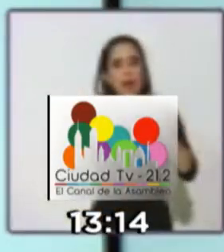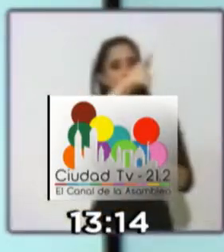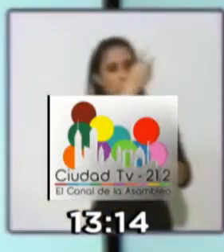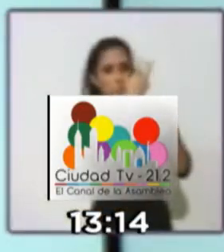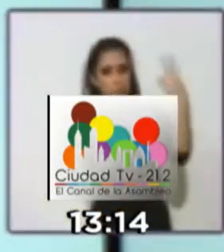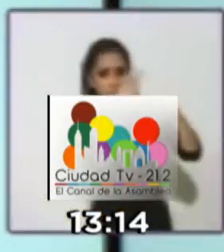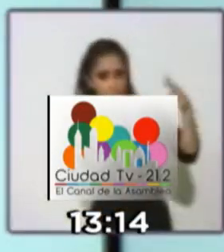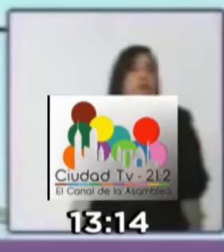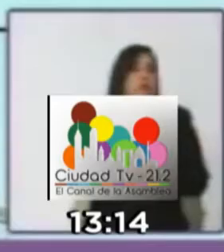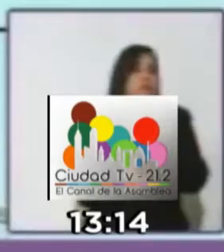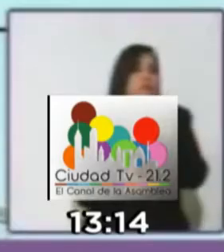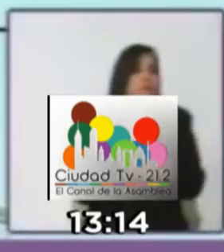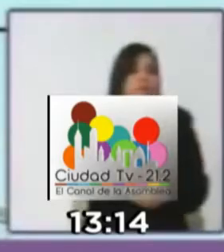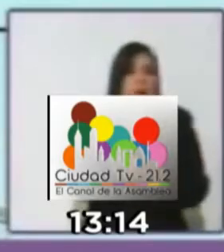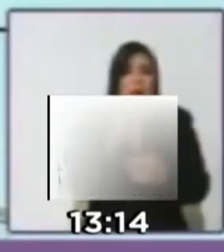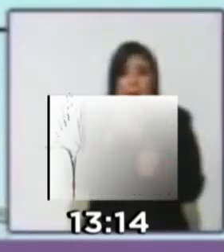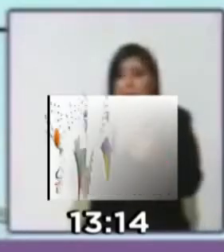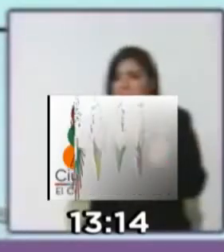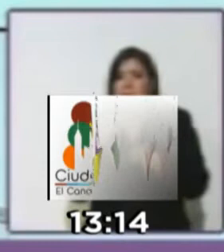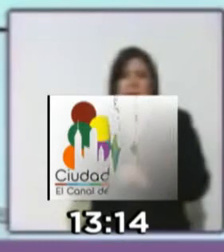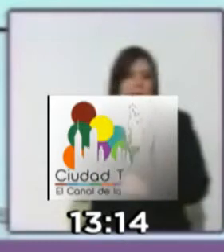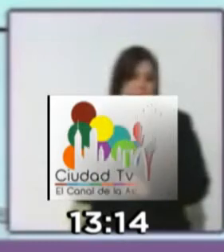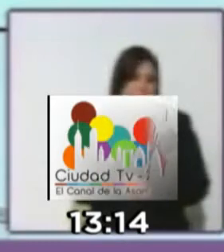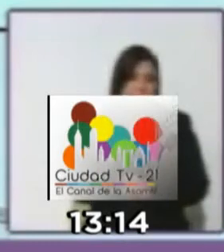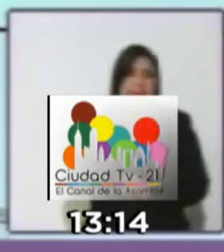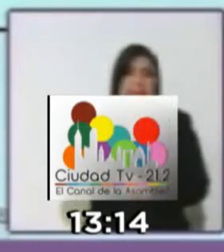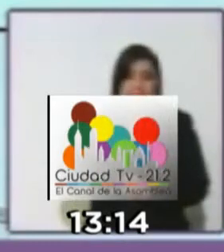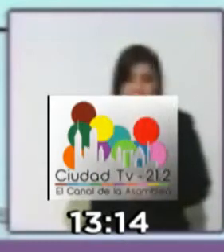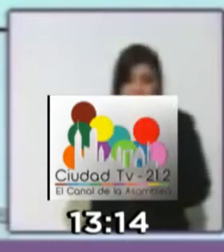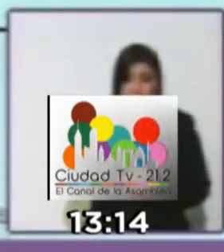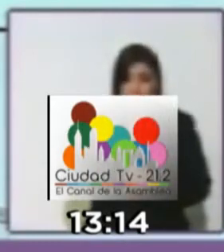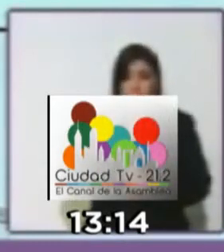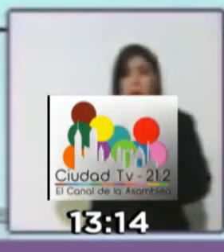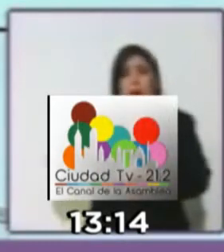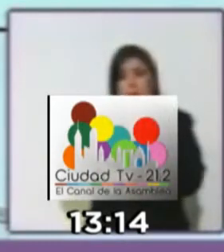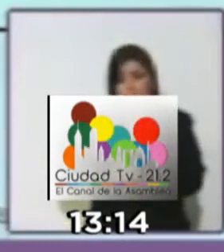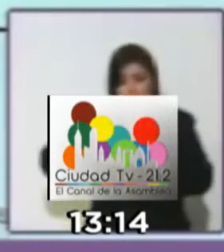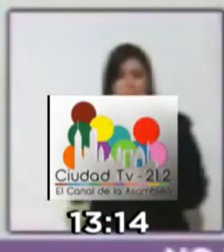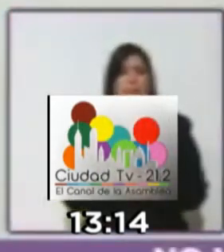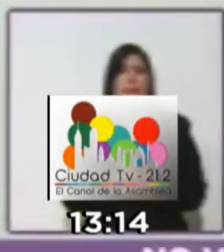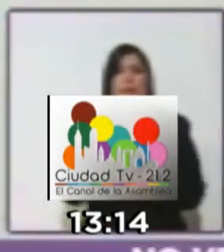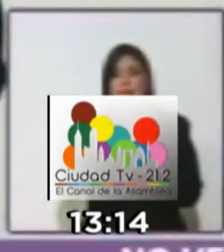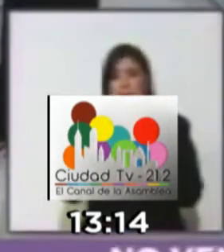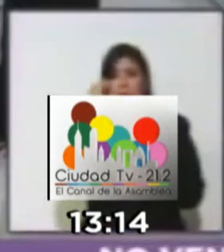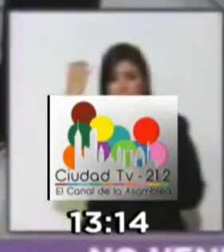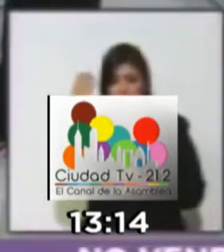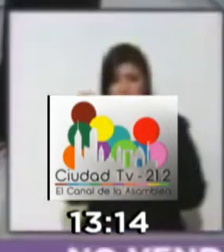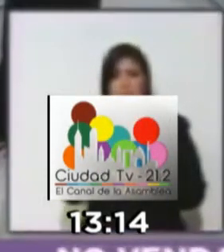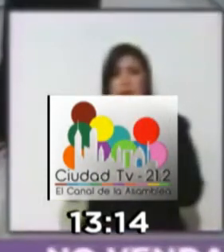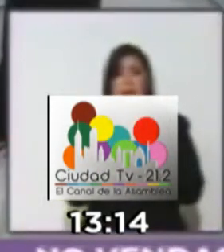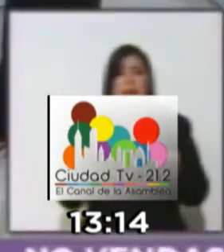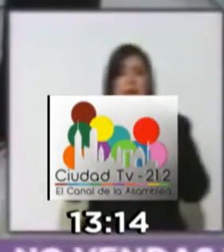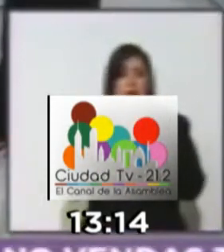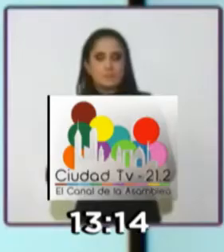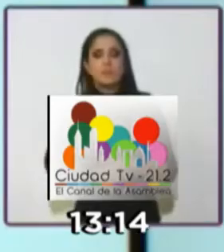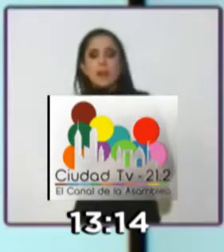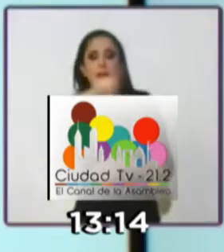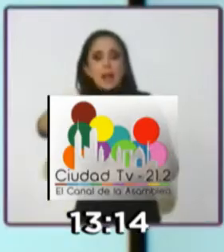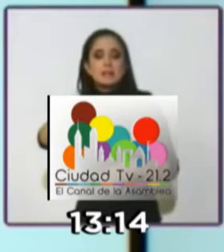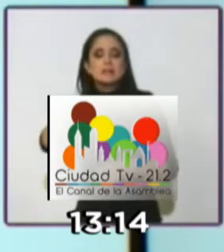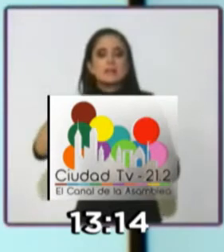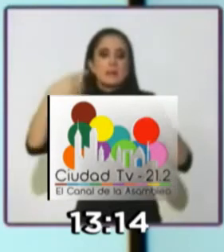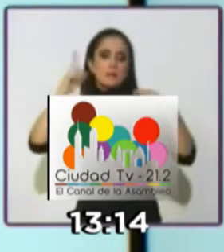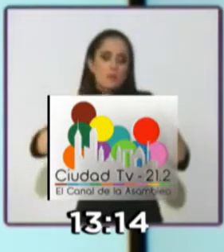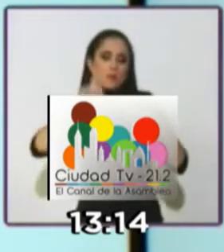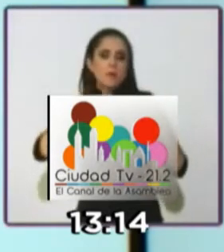inmobiliario, pero igual de fuerte atacó a Claudia Sheinbaum, a quien acusó de liderar el cártel de los narcodelegados. Incluso sobre ello